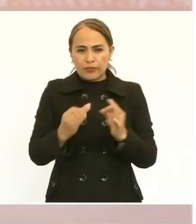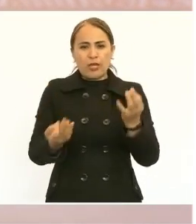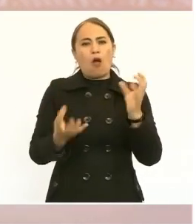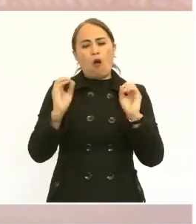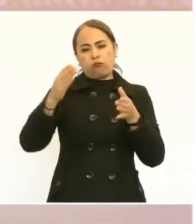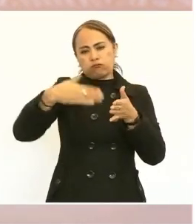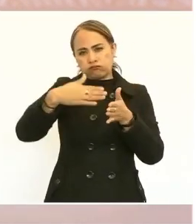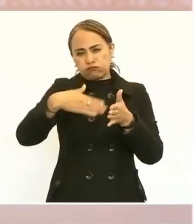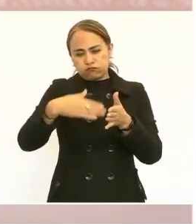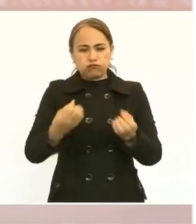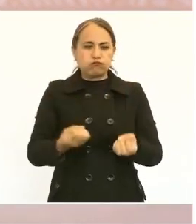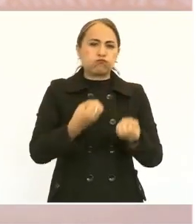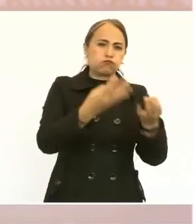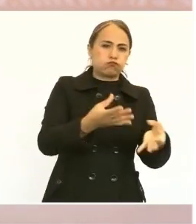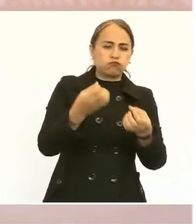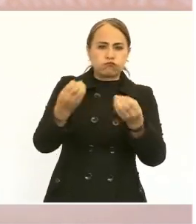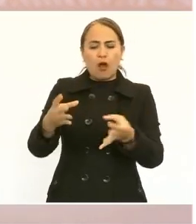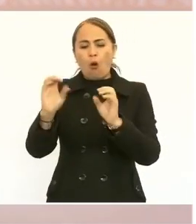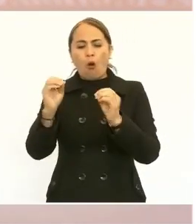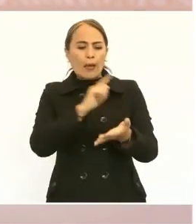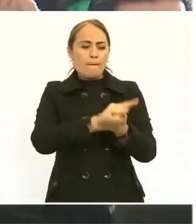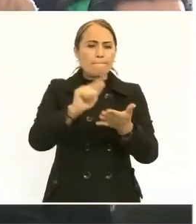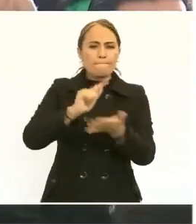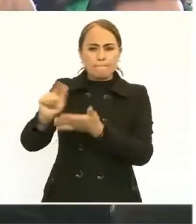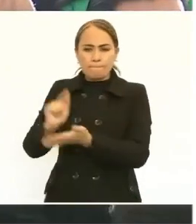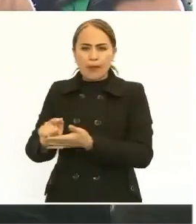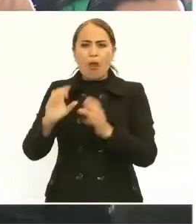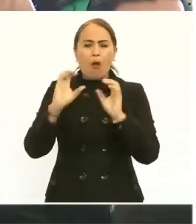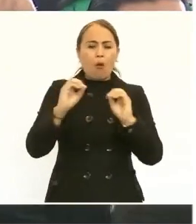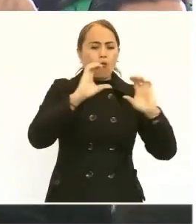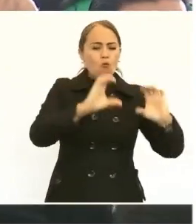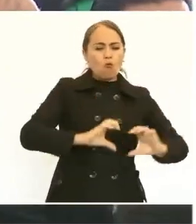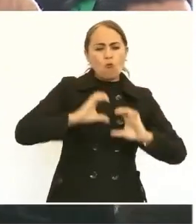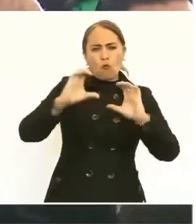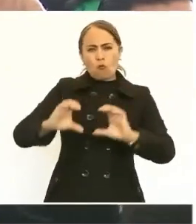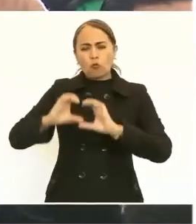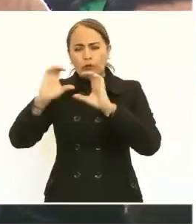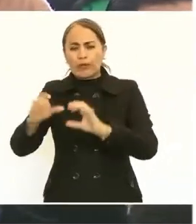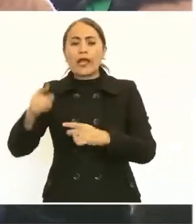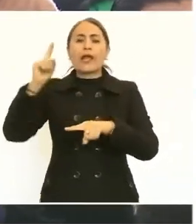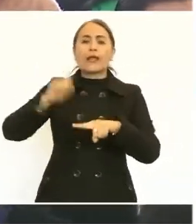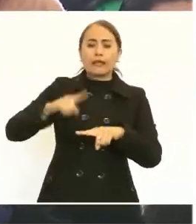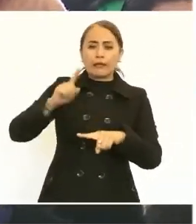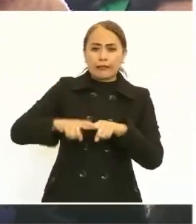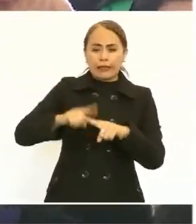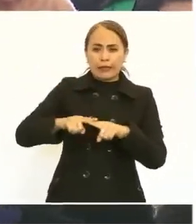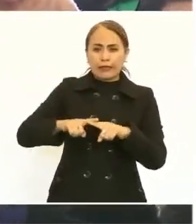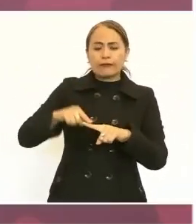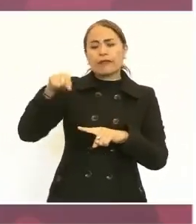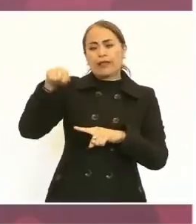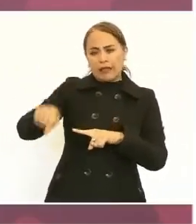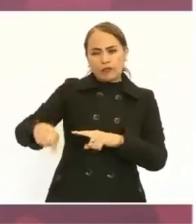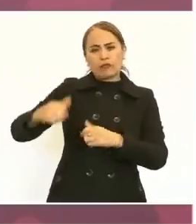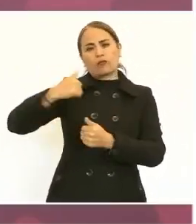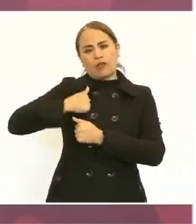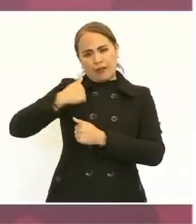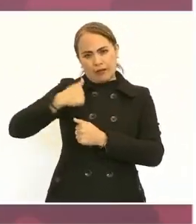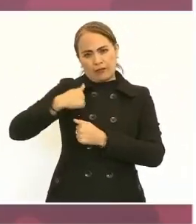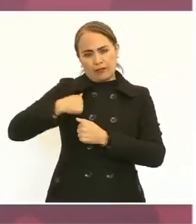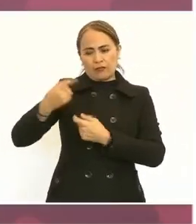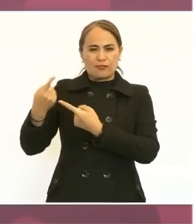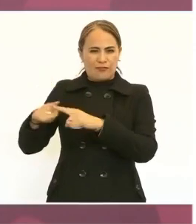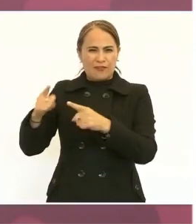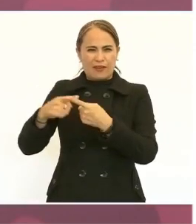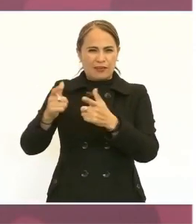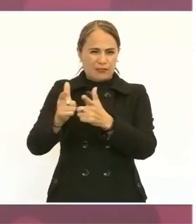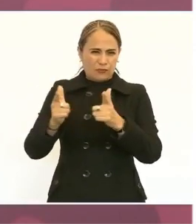y limpiando y cuidando los integrantes de las Fuerzas Armadas.